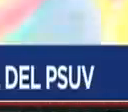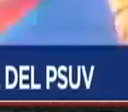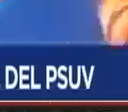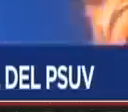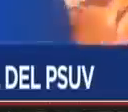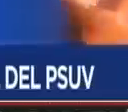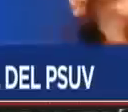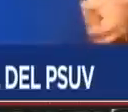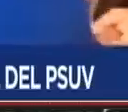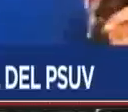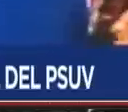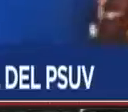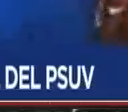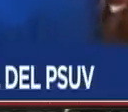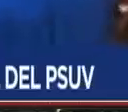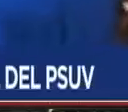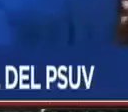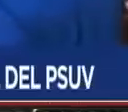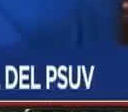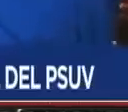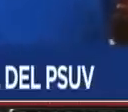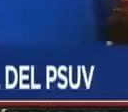lealtad.